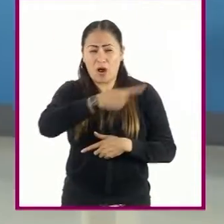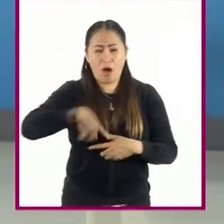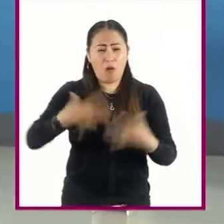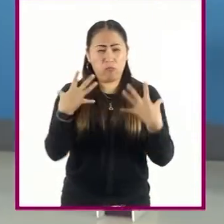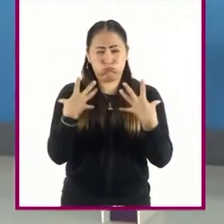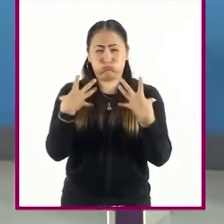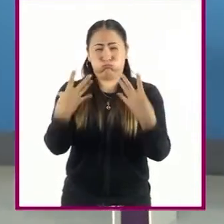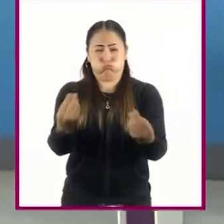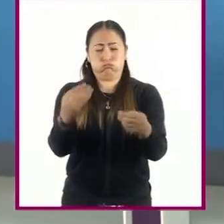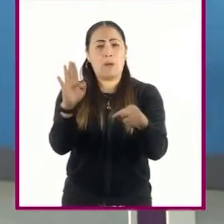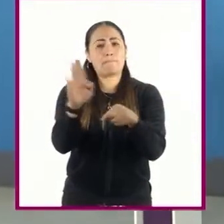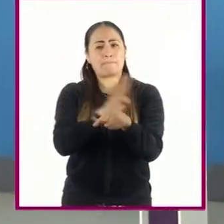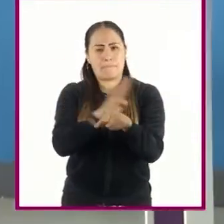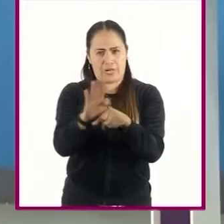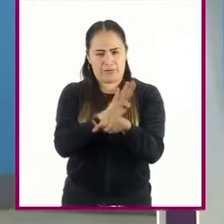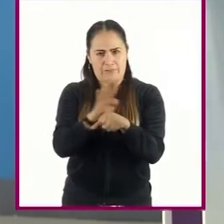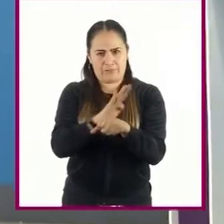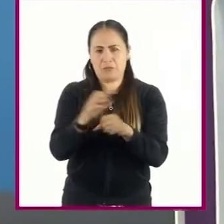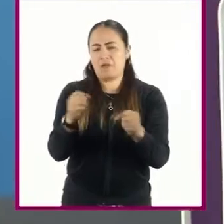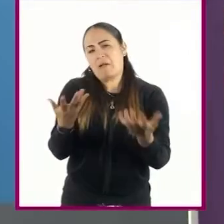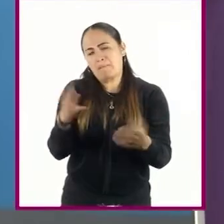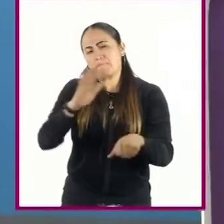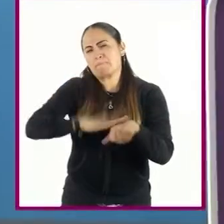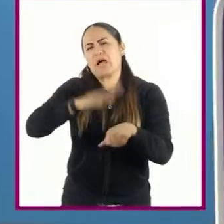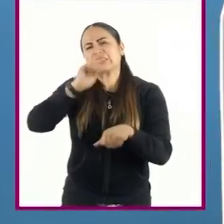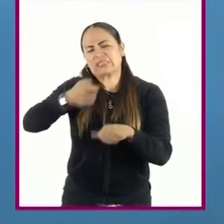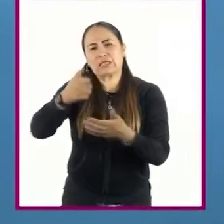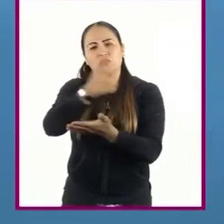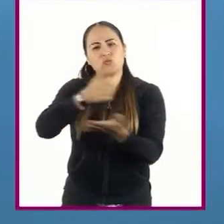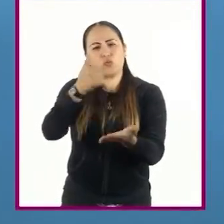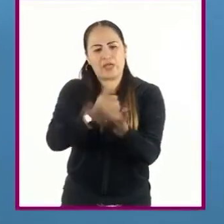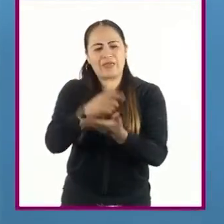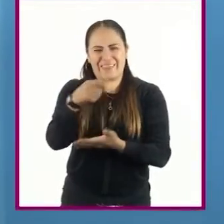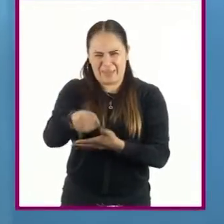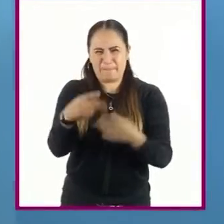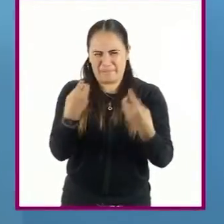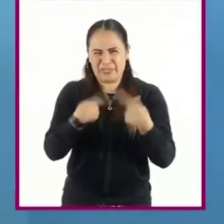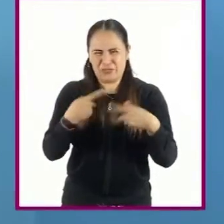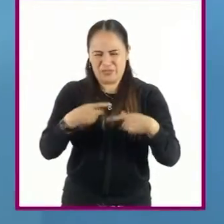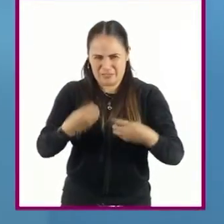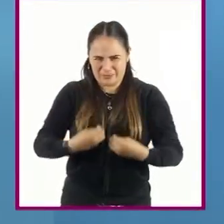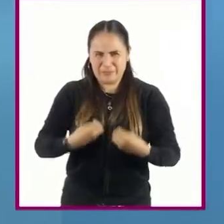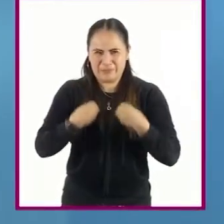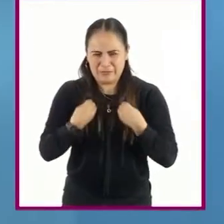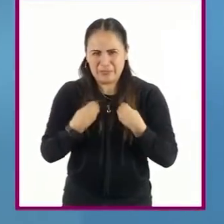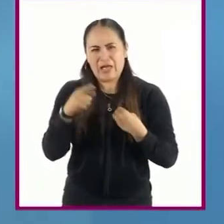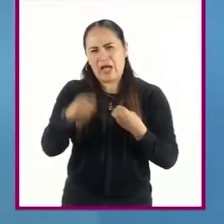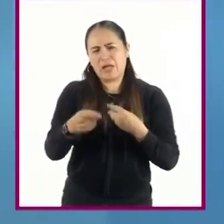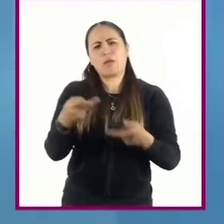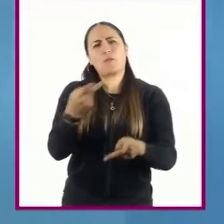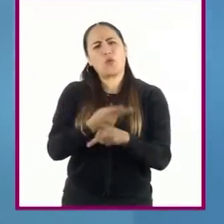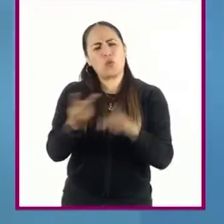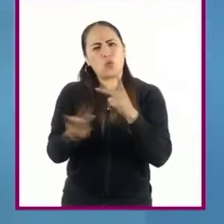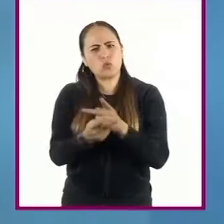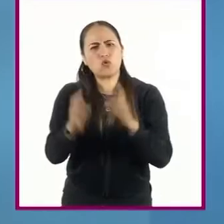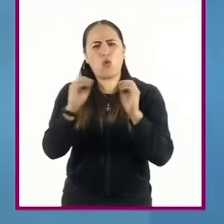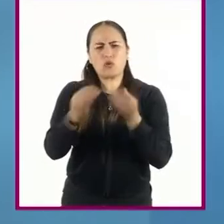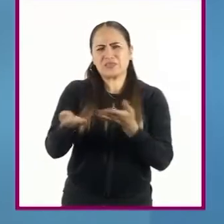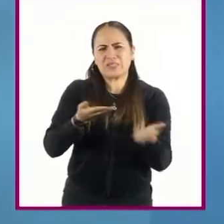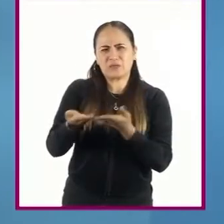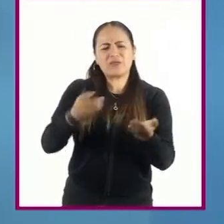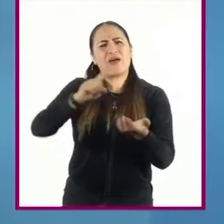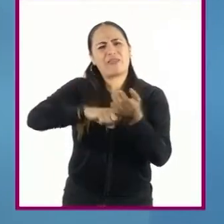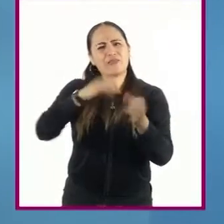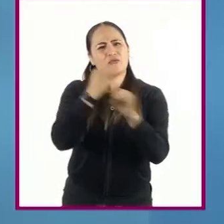sobre todo a los habitantes de las grandes ciudades. Sí, a aquellos que adquieren productos y servicios en plataformas